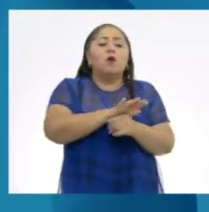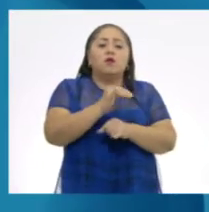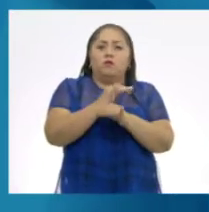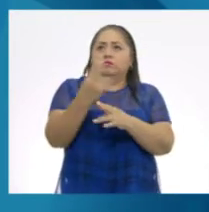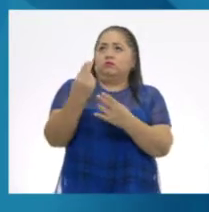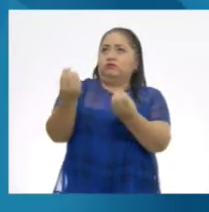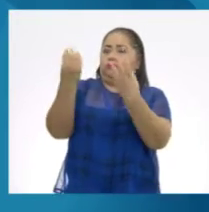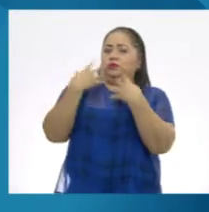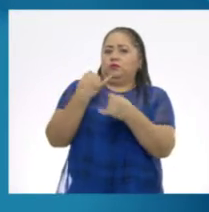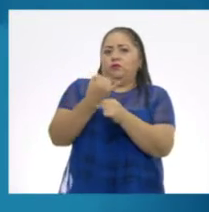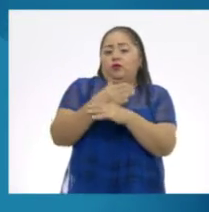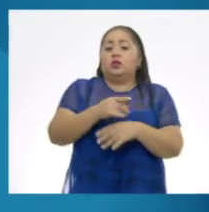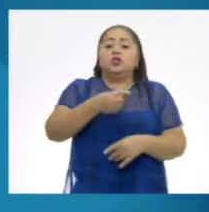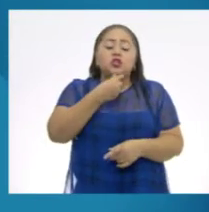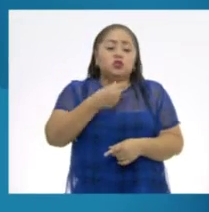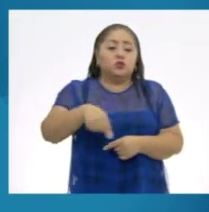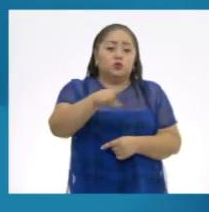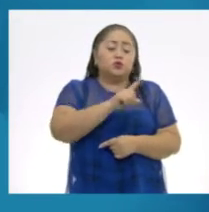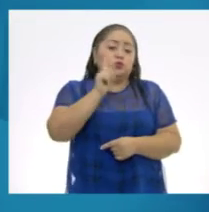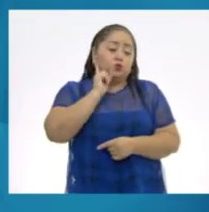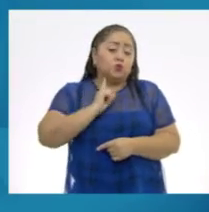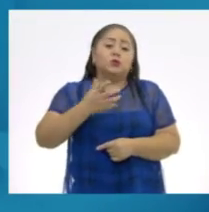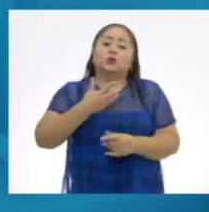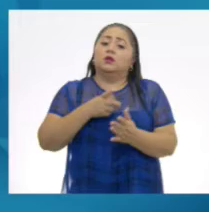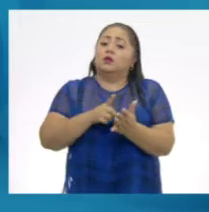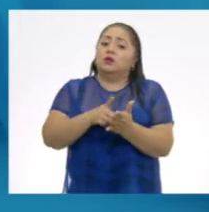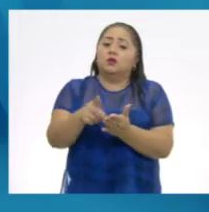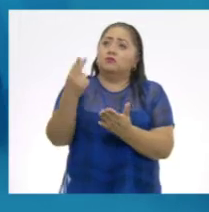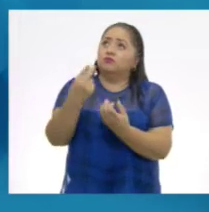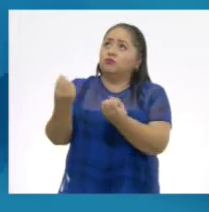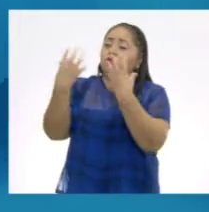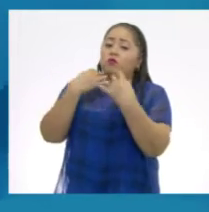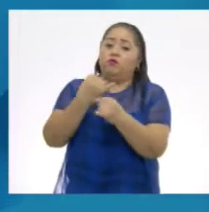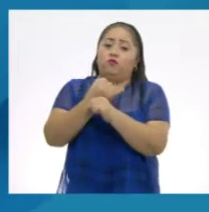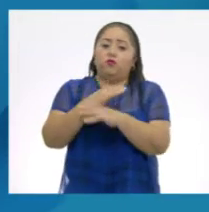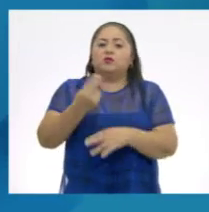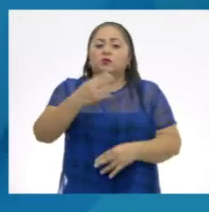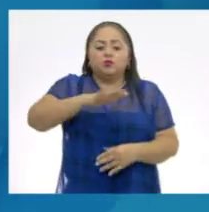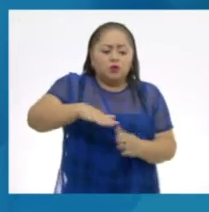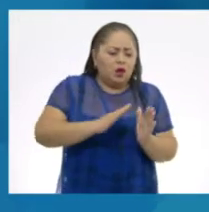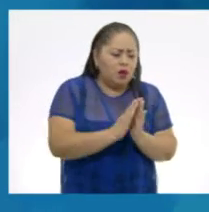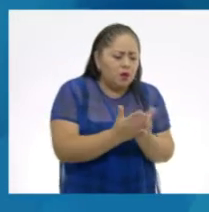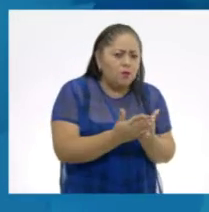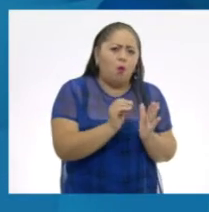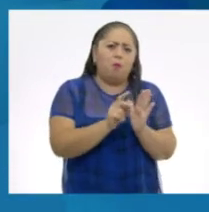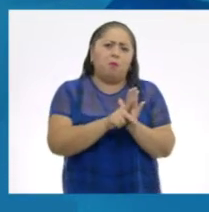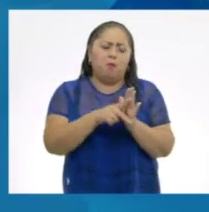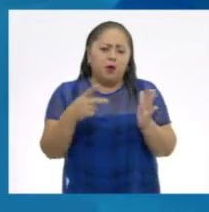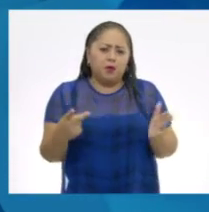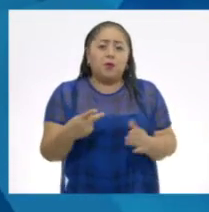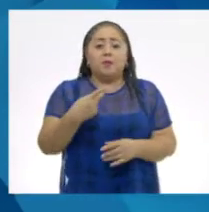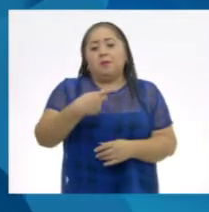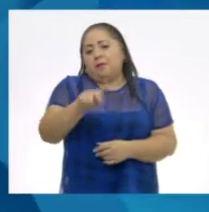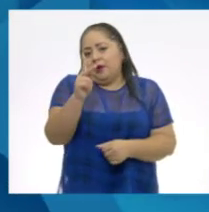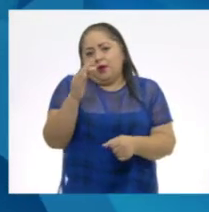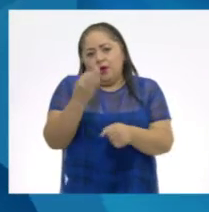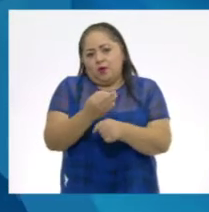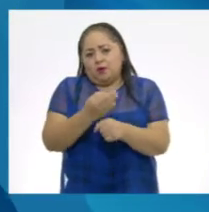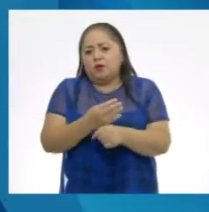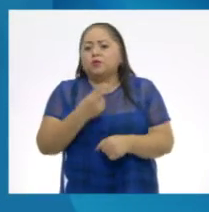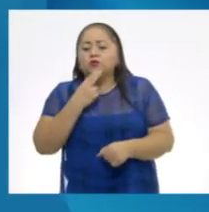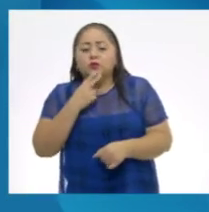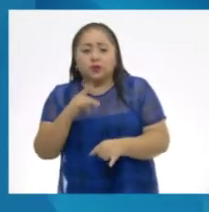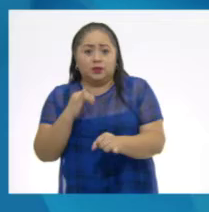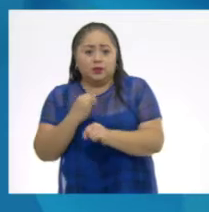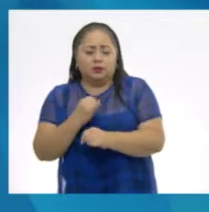información. Las niñas y los niños tienen derecho a la información, a buscarla en libros o periódicos, pero en el caso del uso del